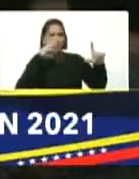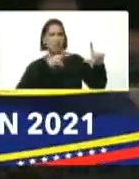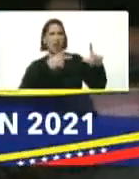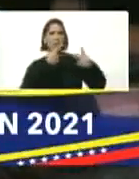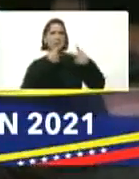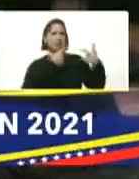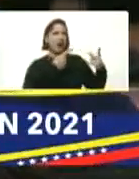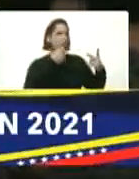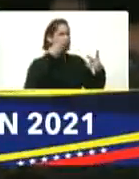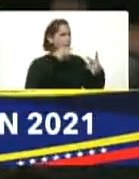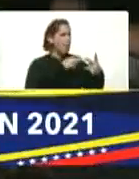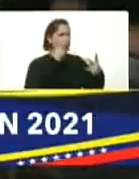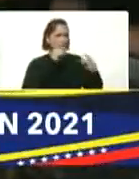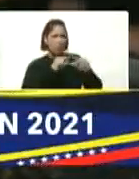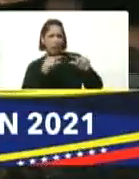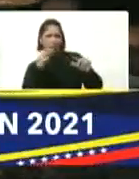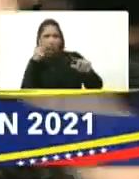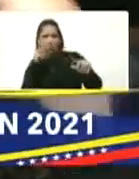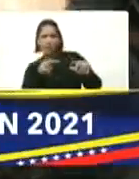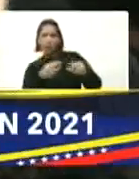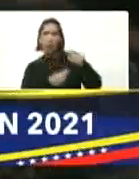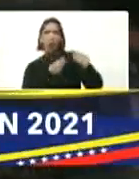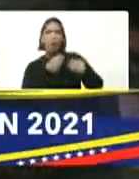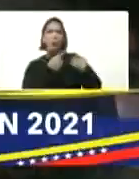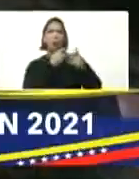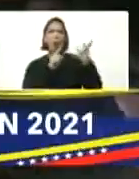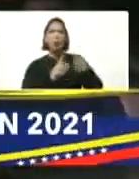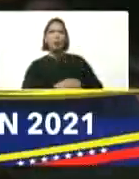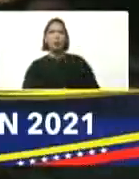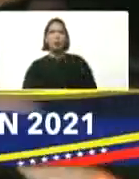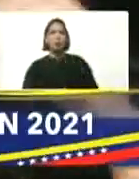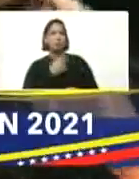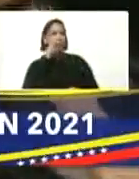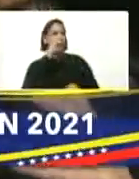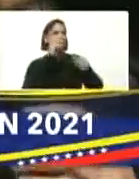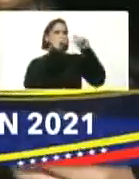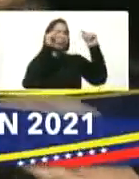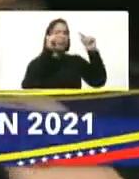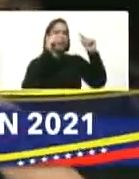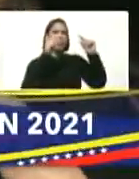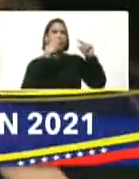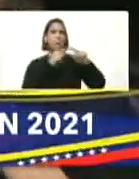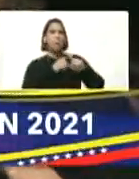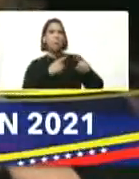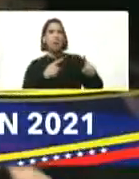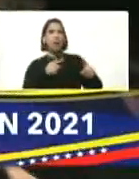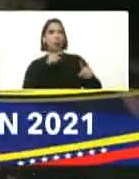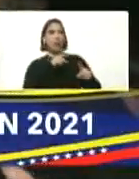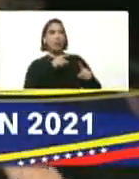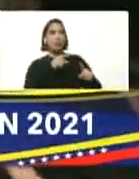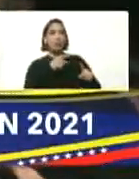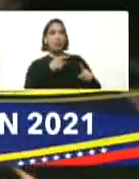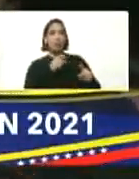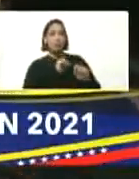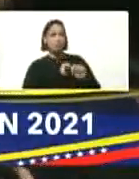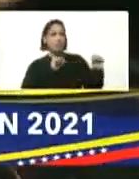por aquí, una barrita que va corriendo con otro mensaje, otro que ya venimos con tal cuestión, y eso a uno le impide concentrarse en